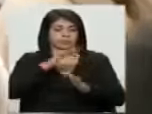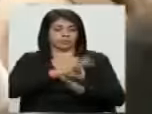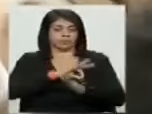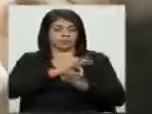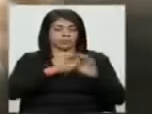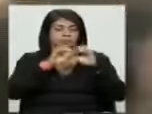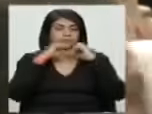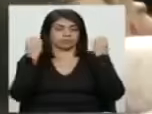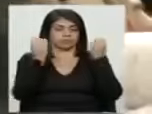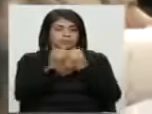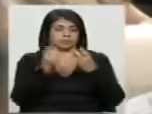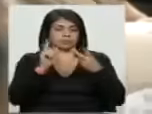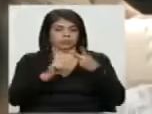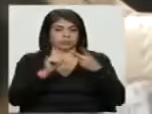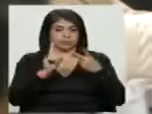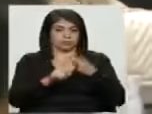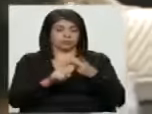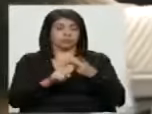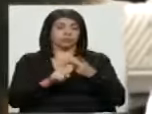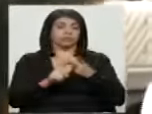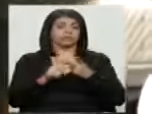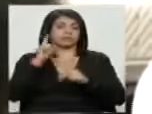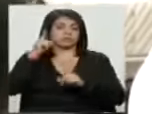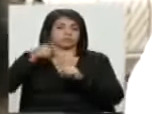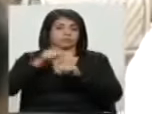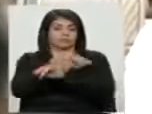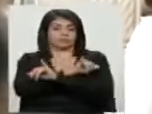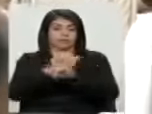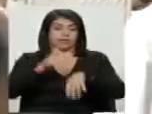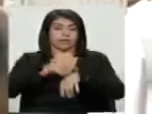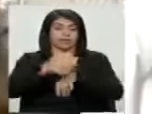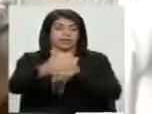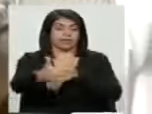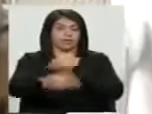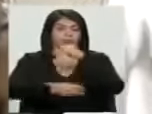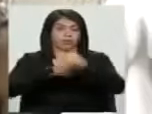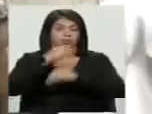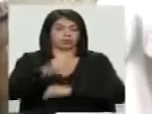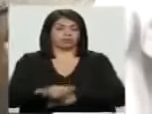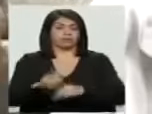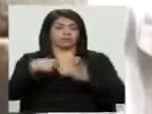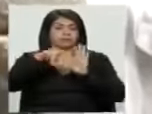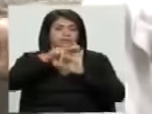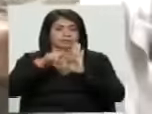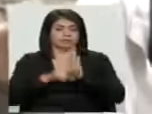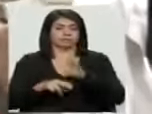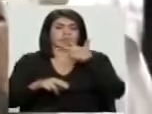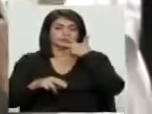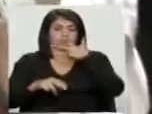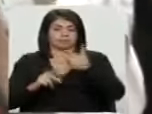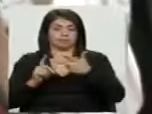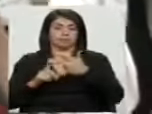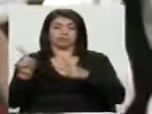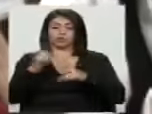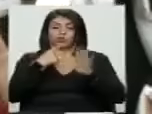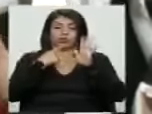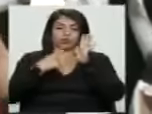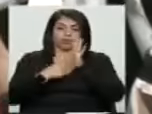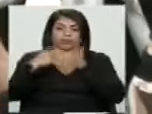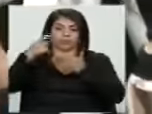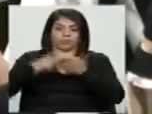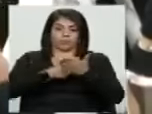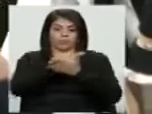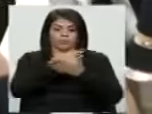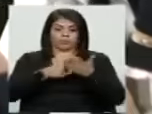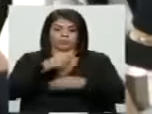de la organización. 2. La finalización del plazo establecido en su estatuto. 3. Incurrir en las